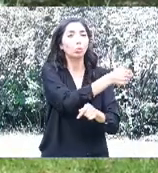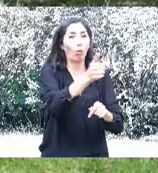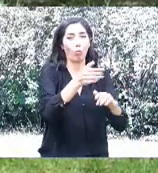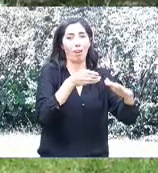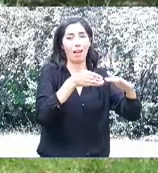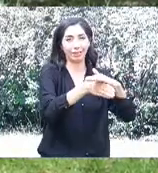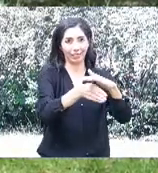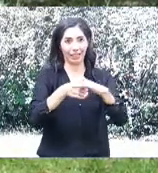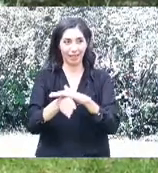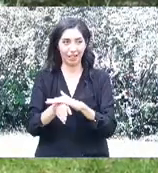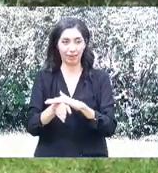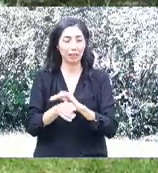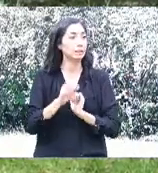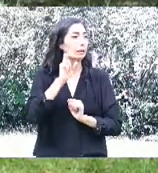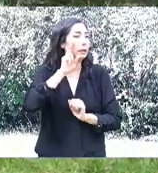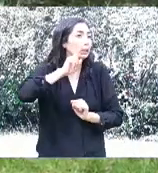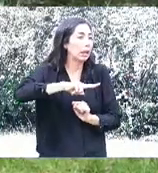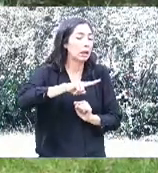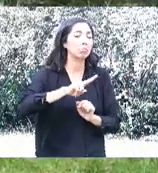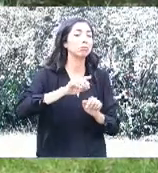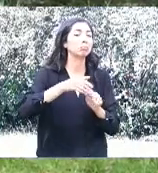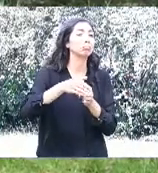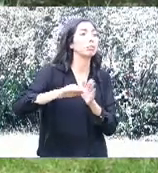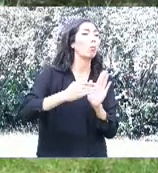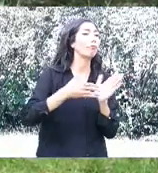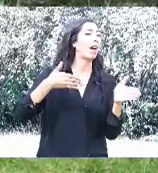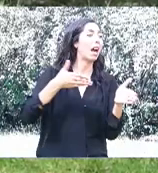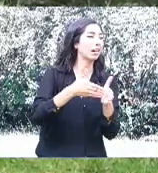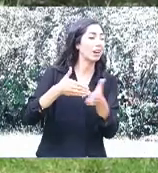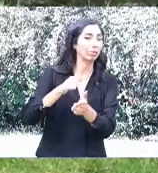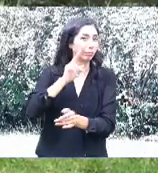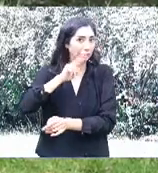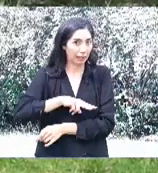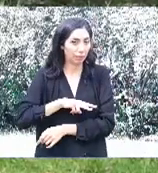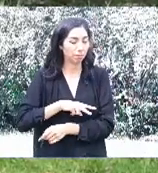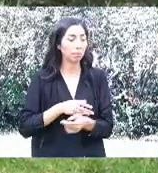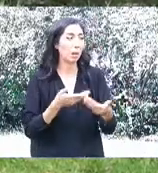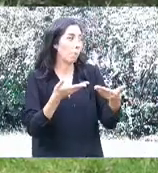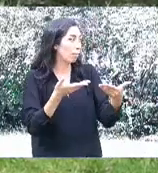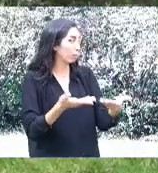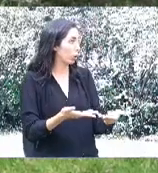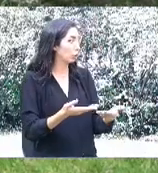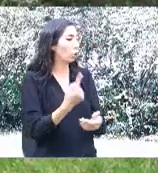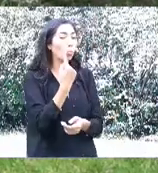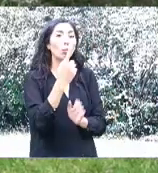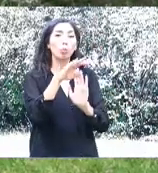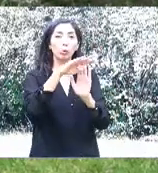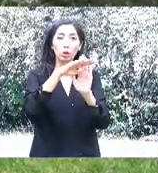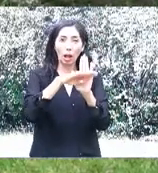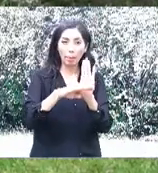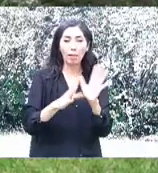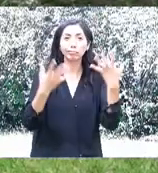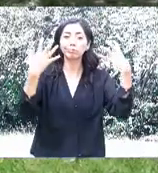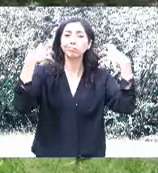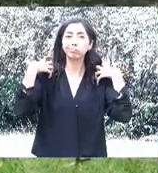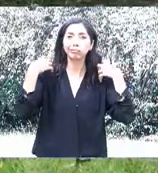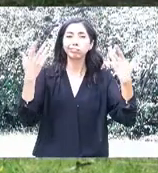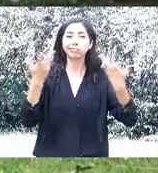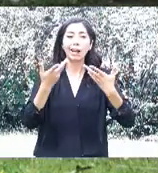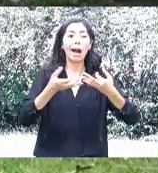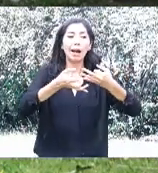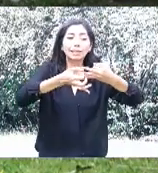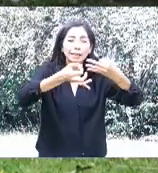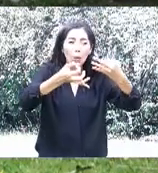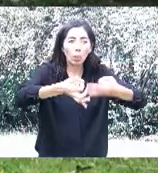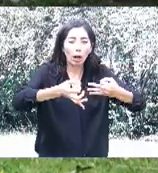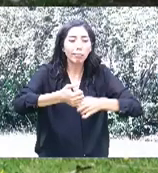todos sin ninguna distinción Ni Barrera por esto uno de de nuestros programas se encarga de asegurar que esto